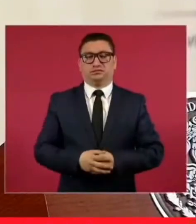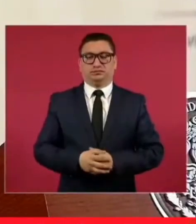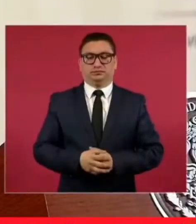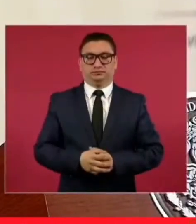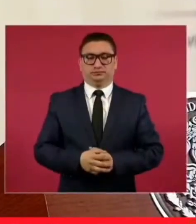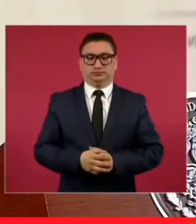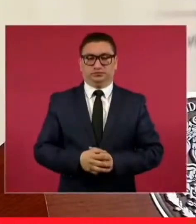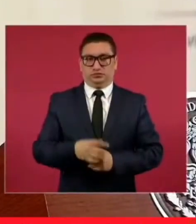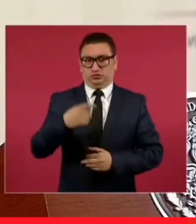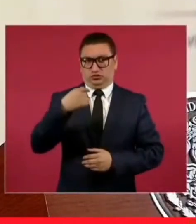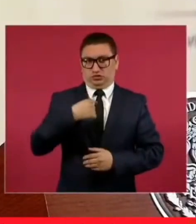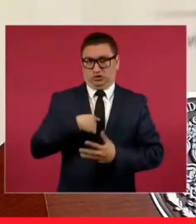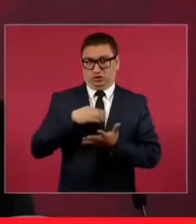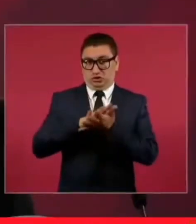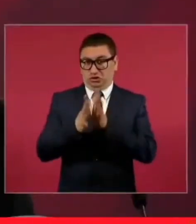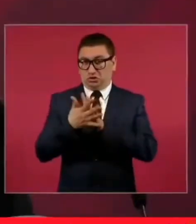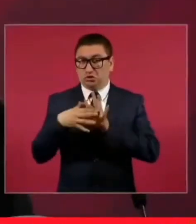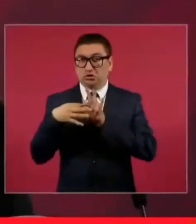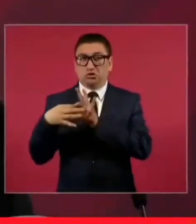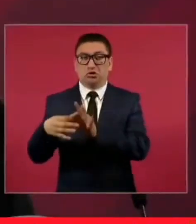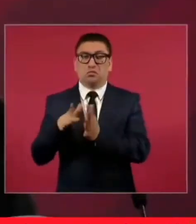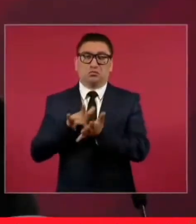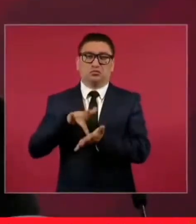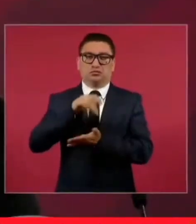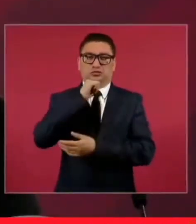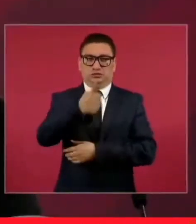y no quiero ser cómplice.